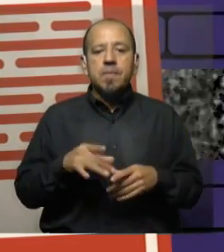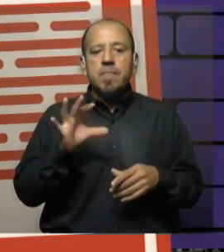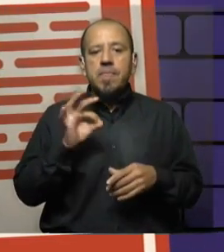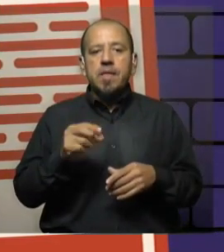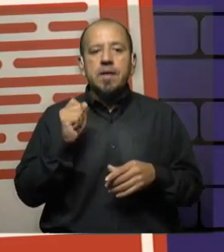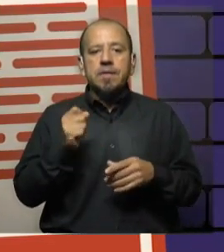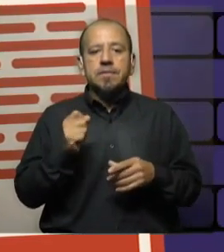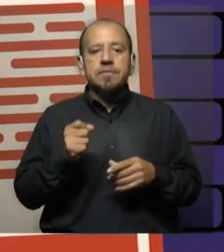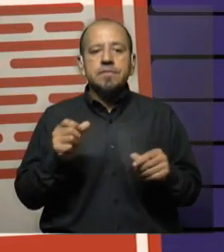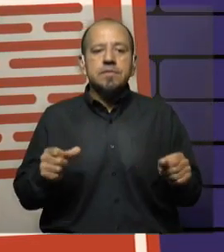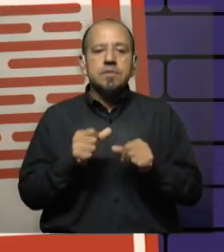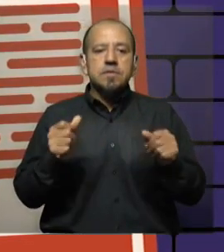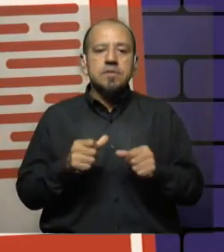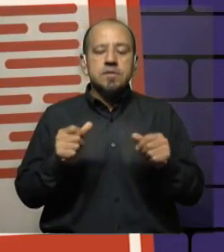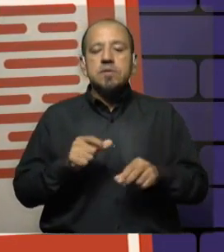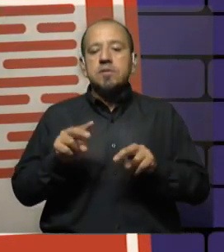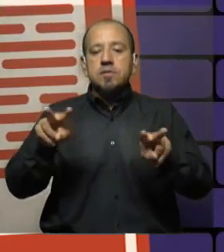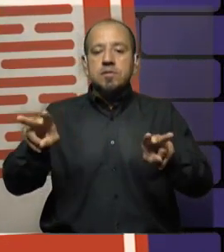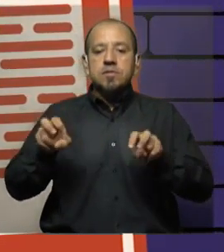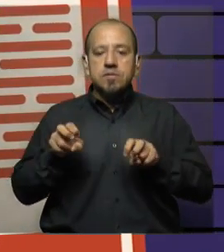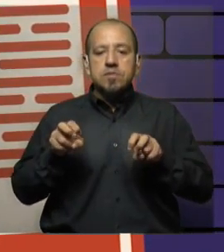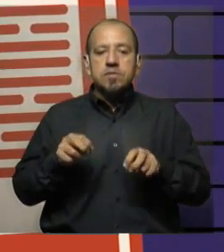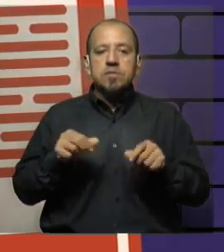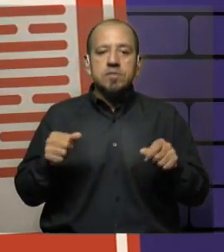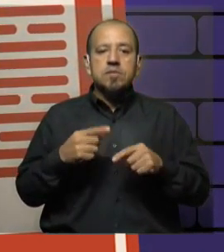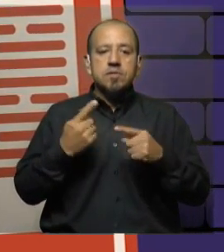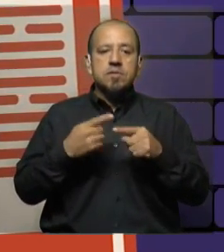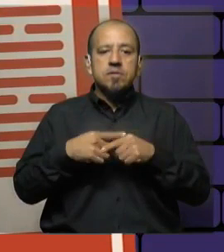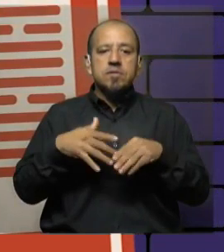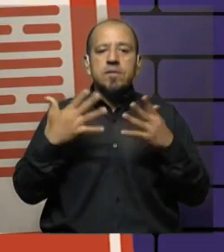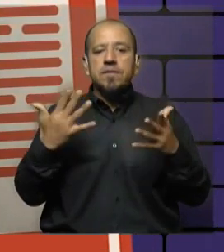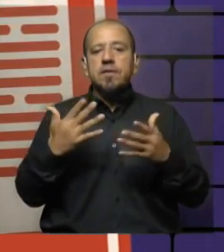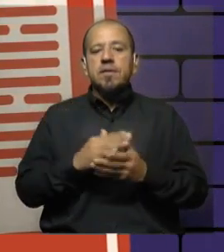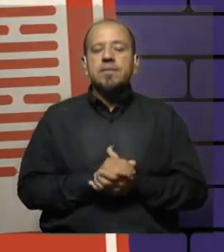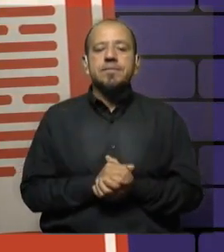y llegó a Smart una fortuna que luego de la pidió en fiestas